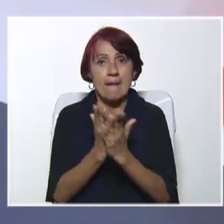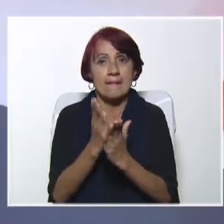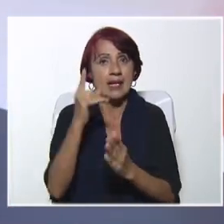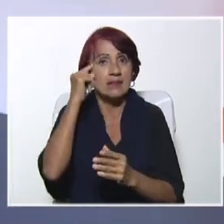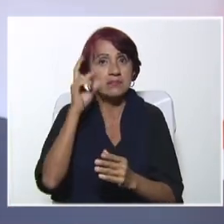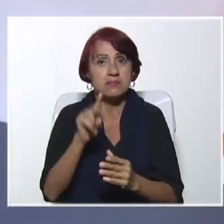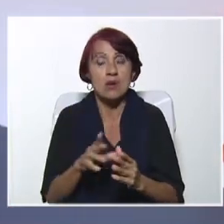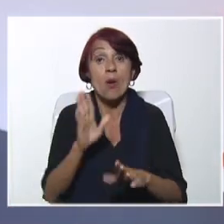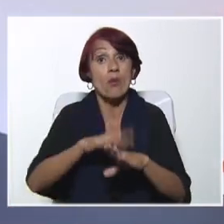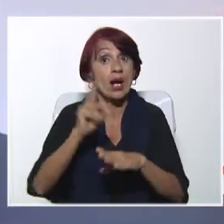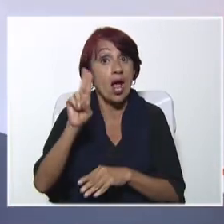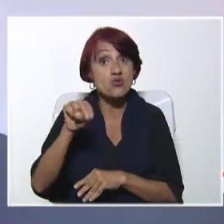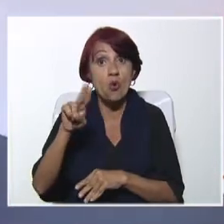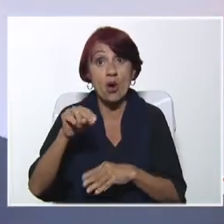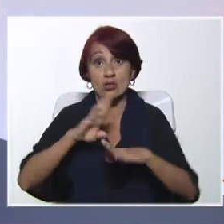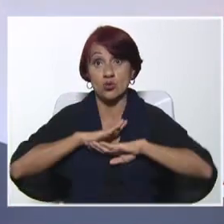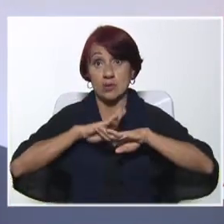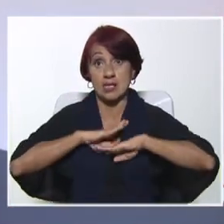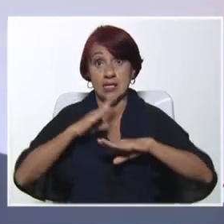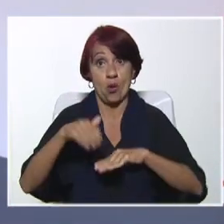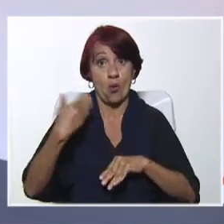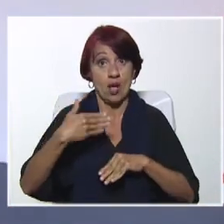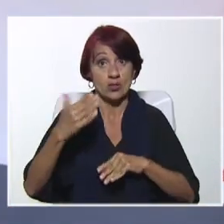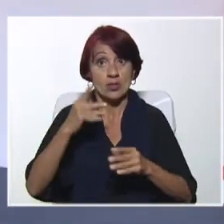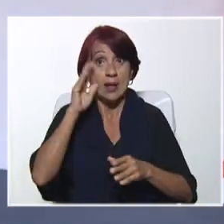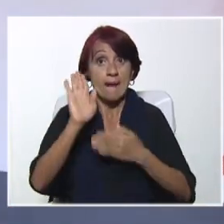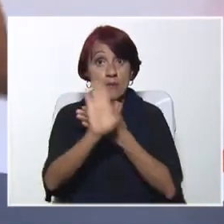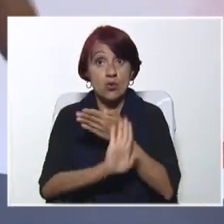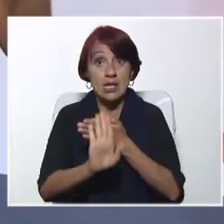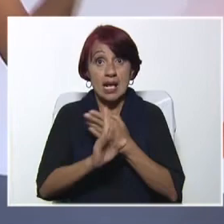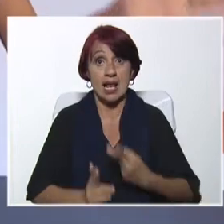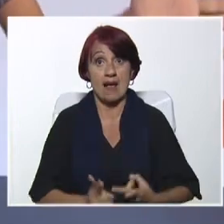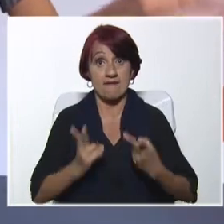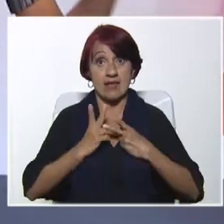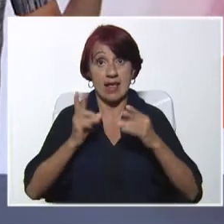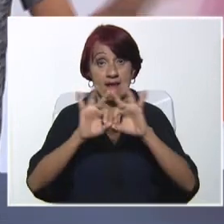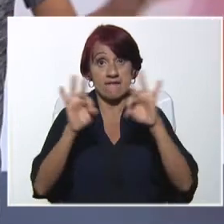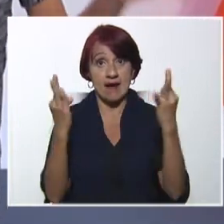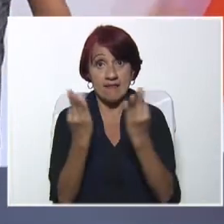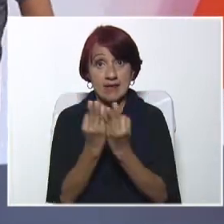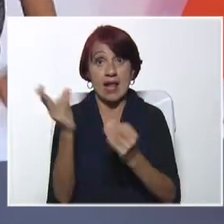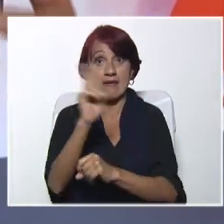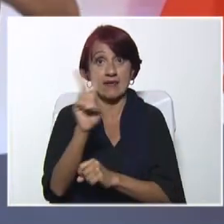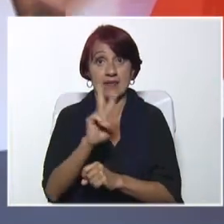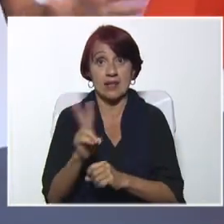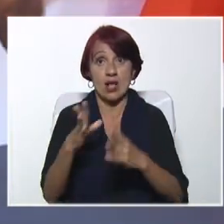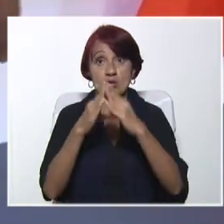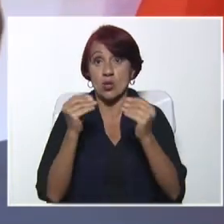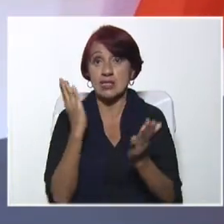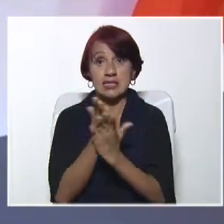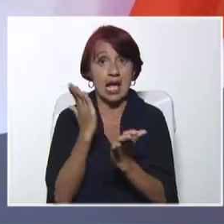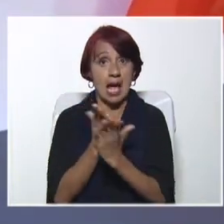vez, porque nunca será suficiente cuando se trata de proteger la vida de la familia venezolana que